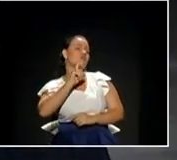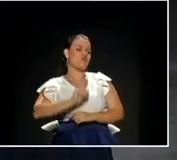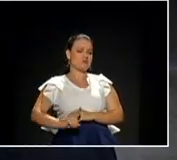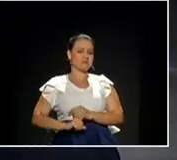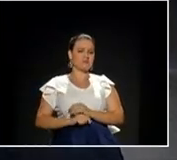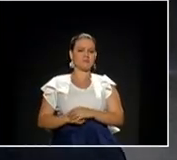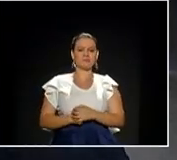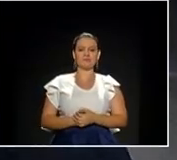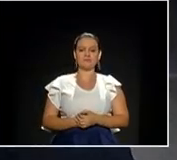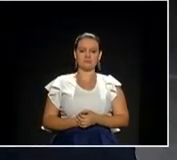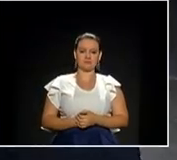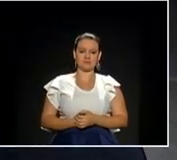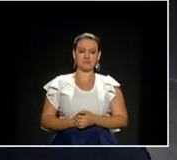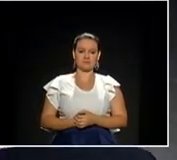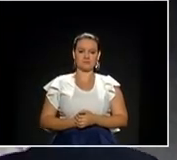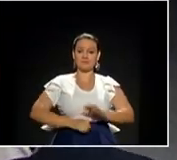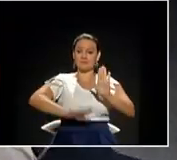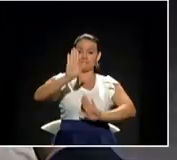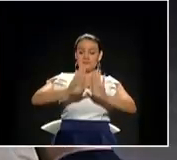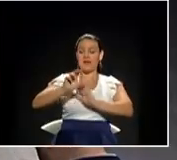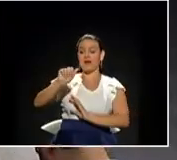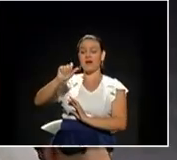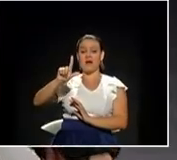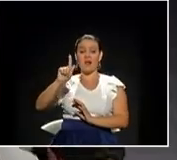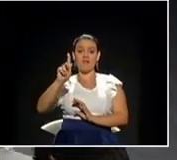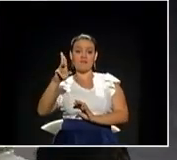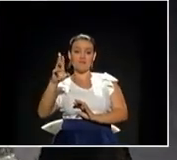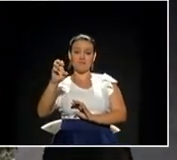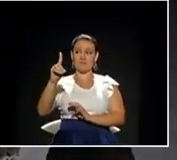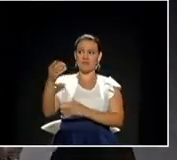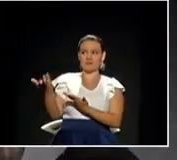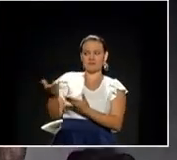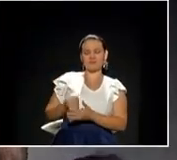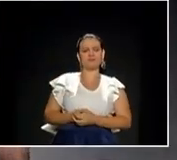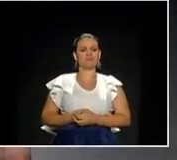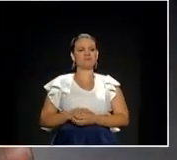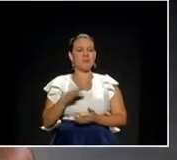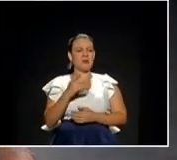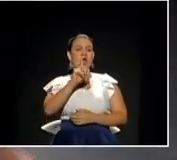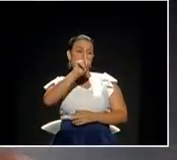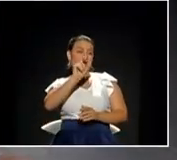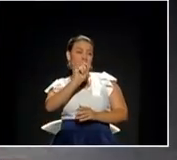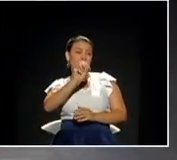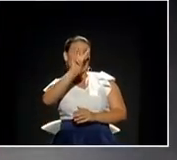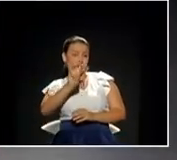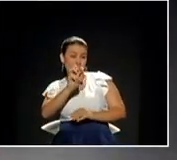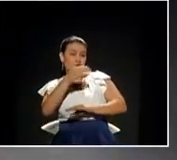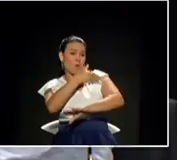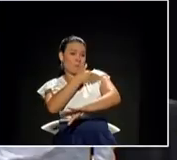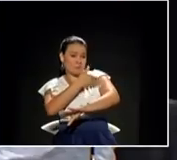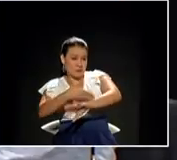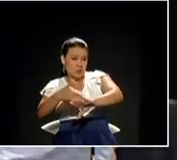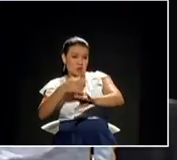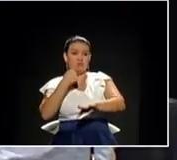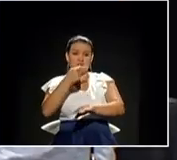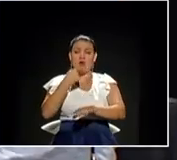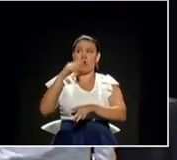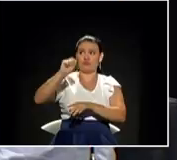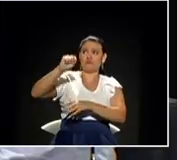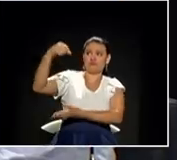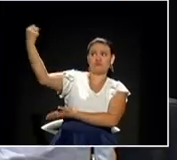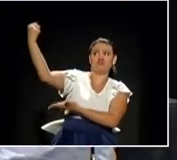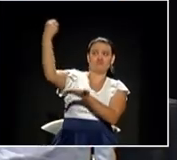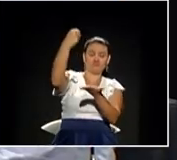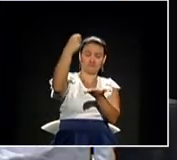candidato alfredo rápidamente 1.8 millones ya dijo el gobierno nacional que se va que se van a invertir en el ligero no nos dieron joven no